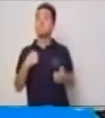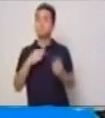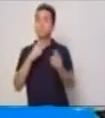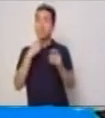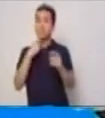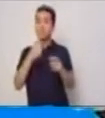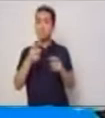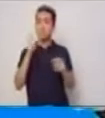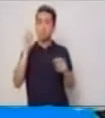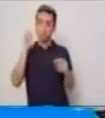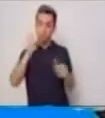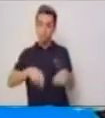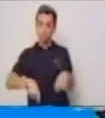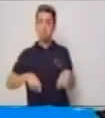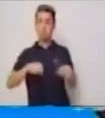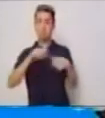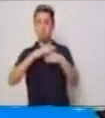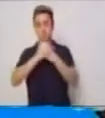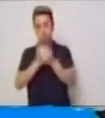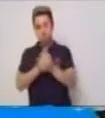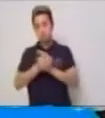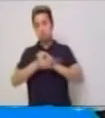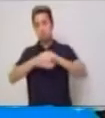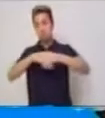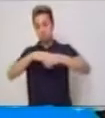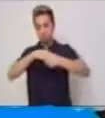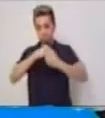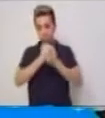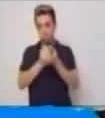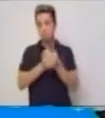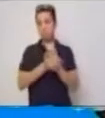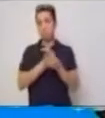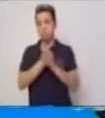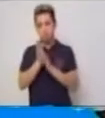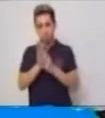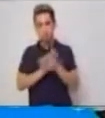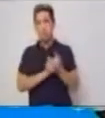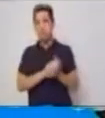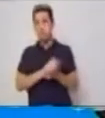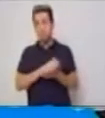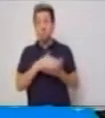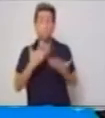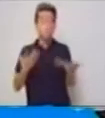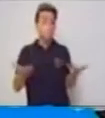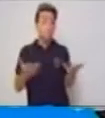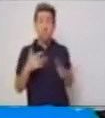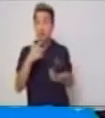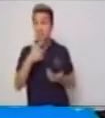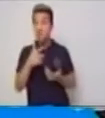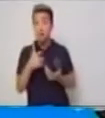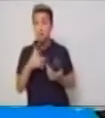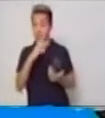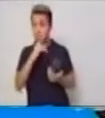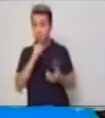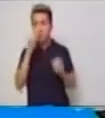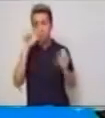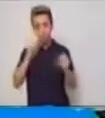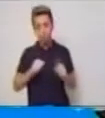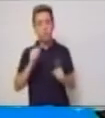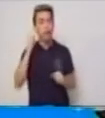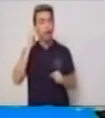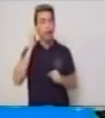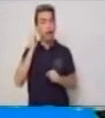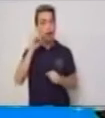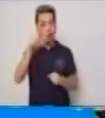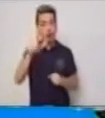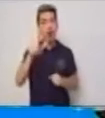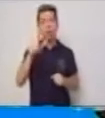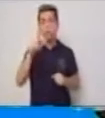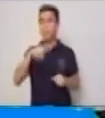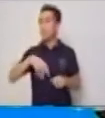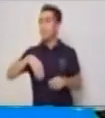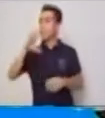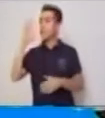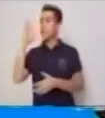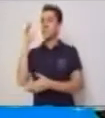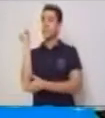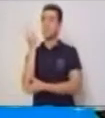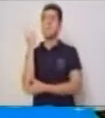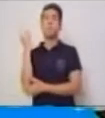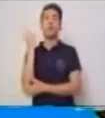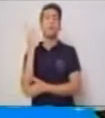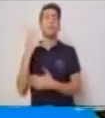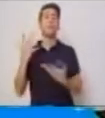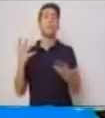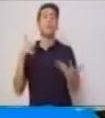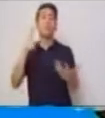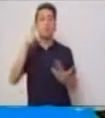tus manos constantemente con agua y jabón y si no, puedes utilizar el alcohol en gel. Pero más importante es que